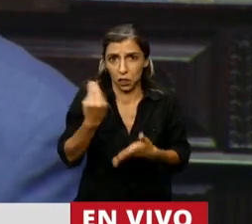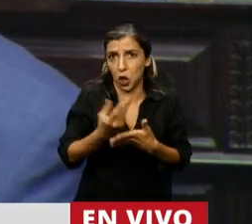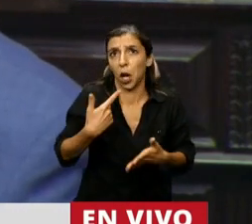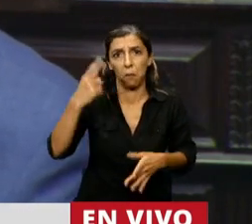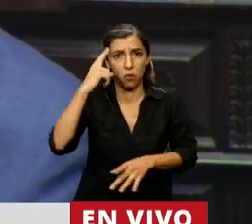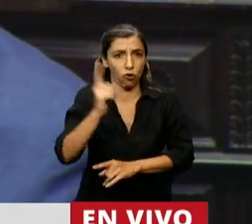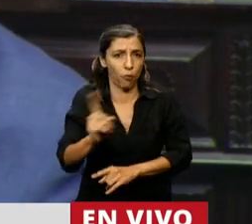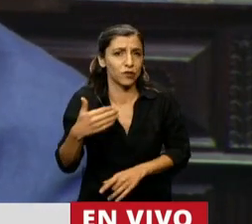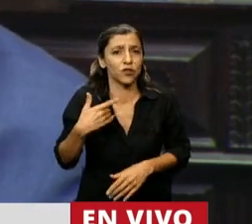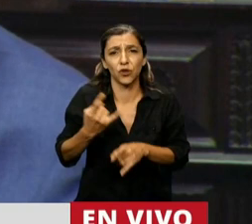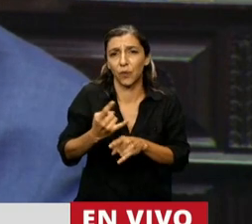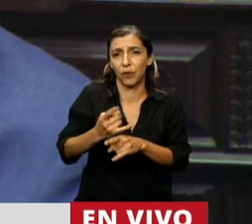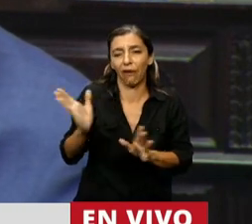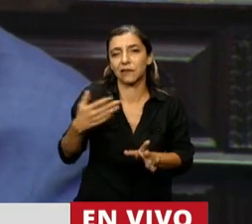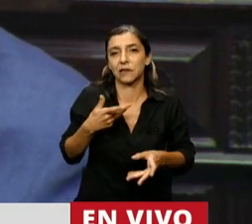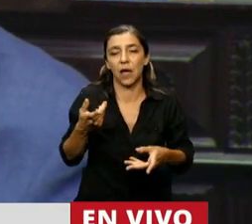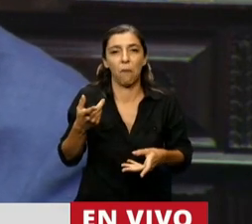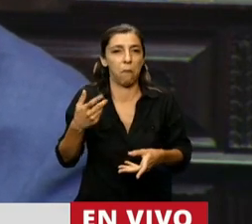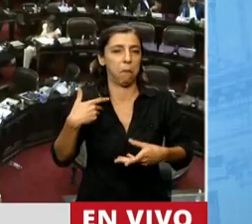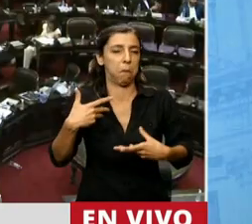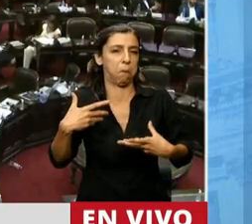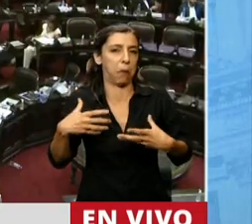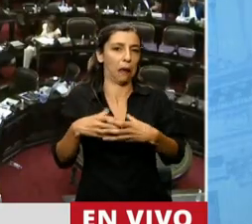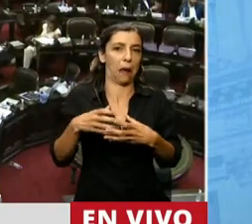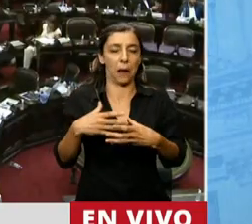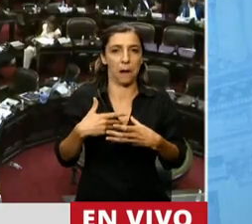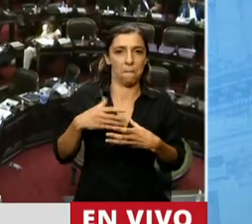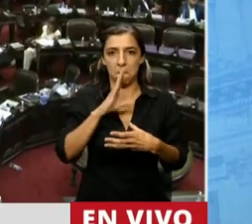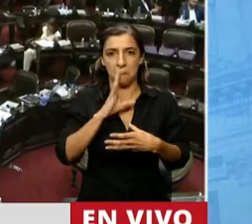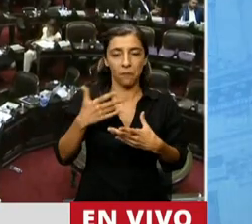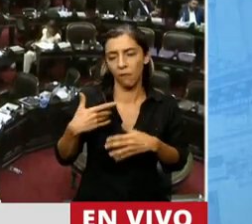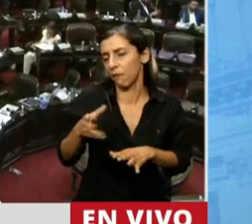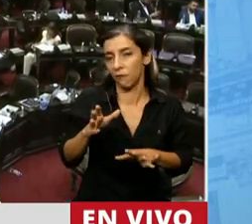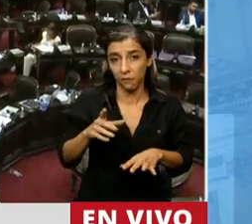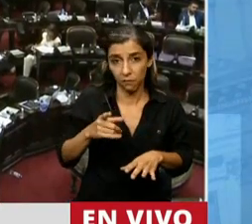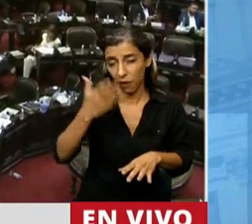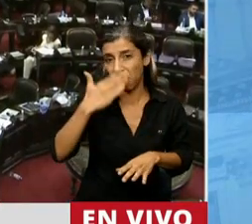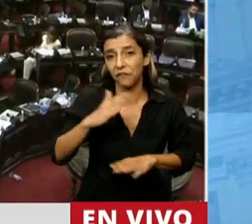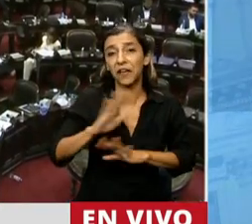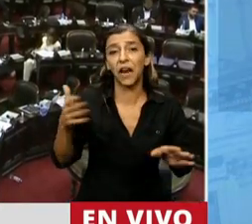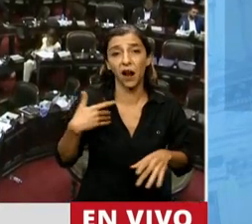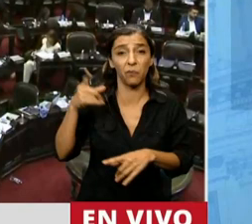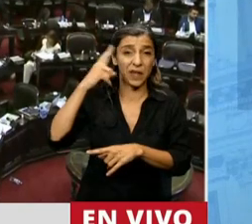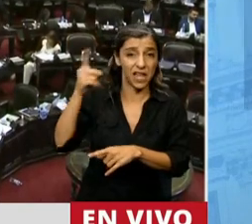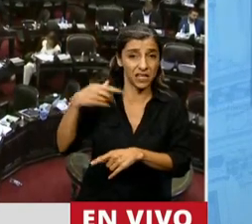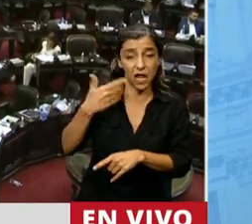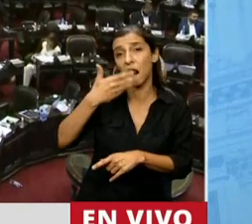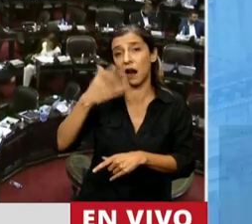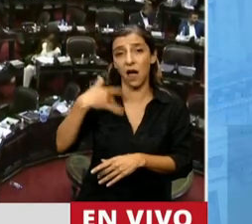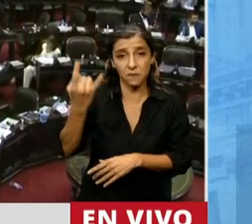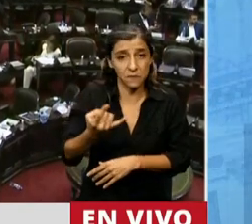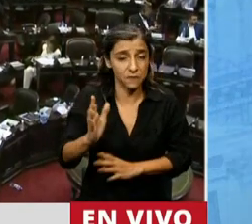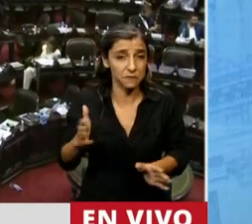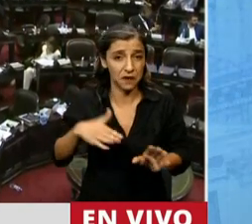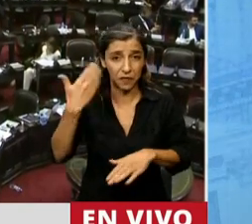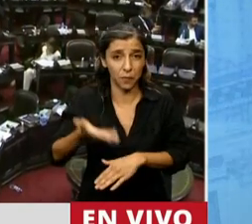fue un gerente de la política y entonces ustedes tienen que pensar cotejando eso que él decía